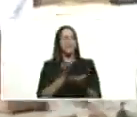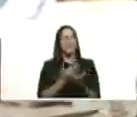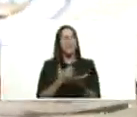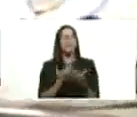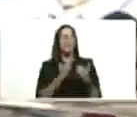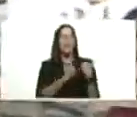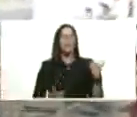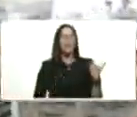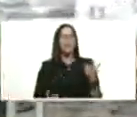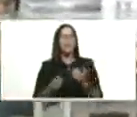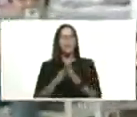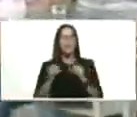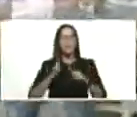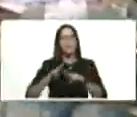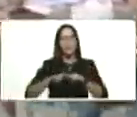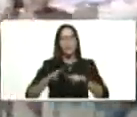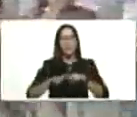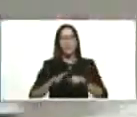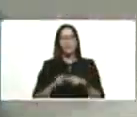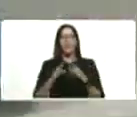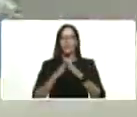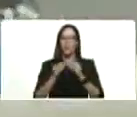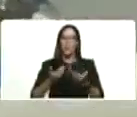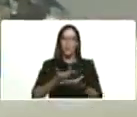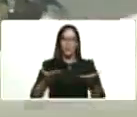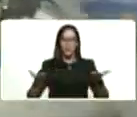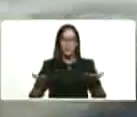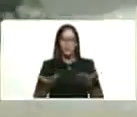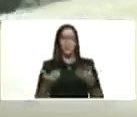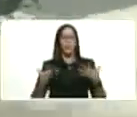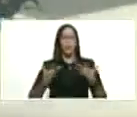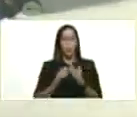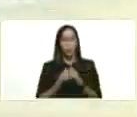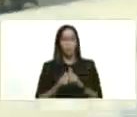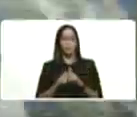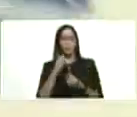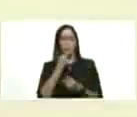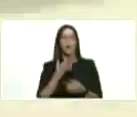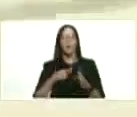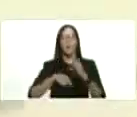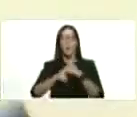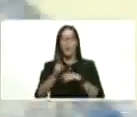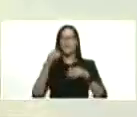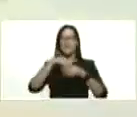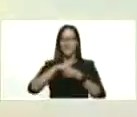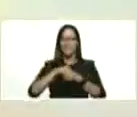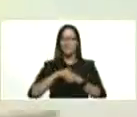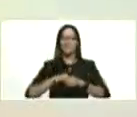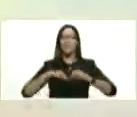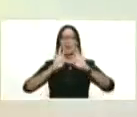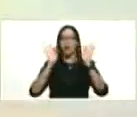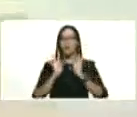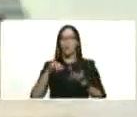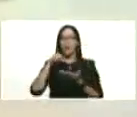presidente, de que todos estos niños, todas estas niñas, que en conjunto, bueno, van dentro de los módulos CLA,